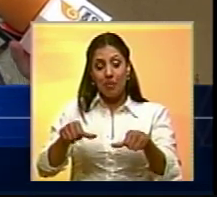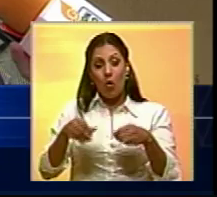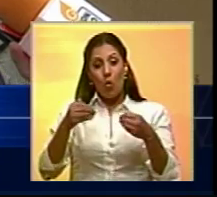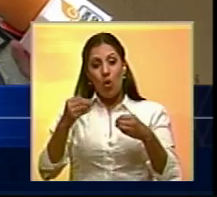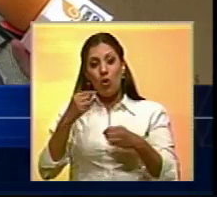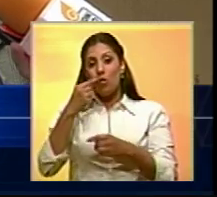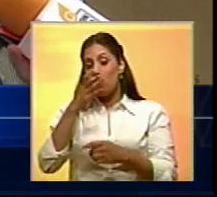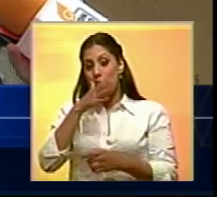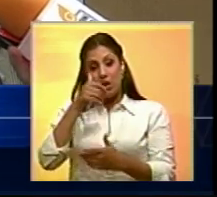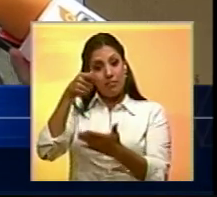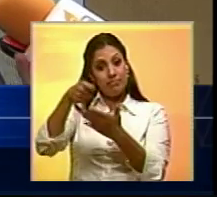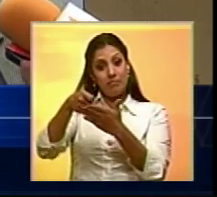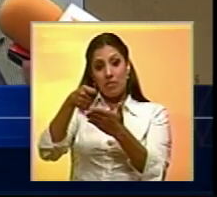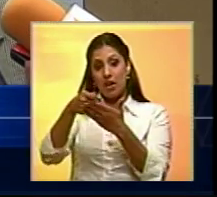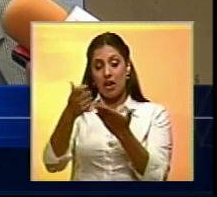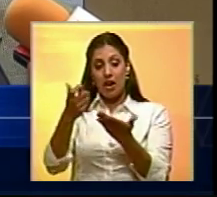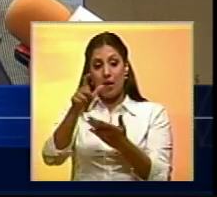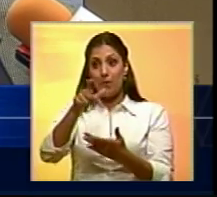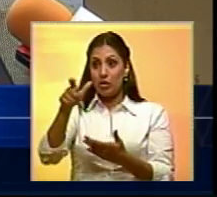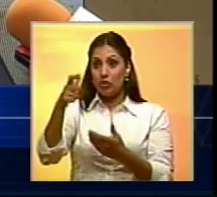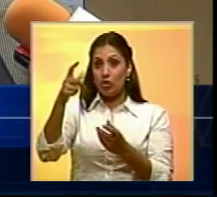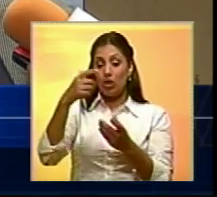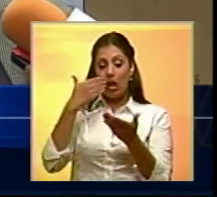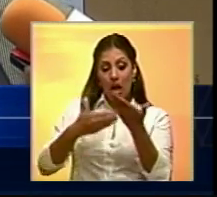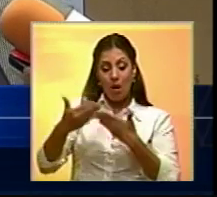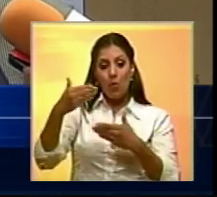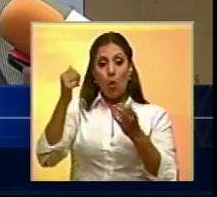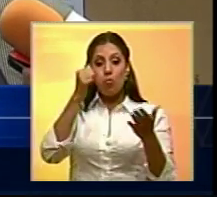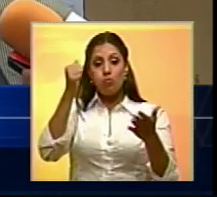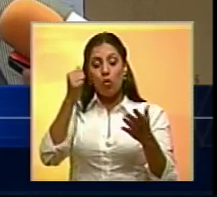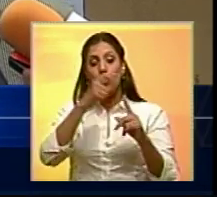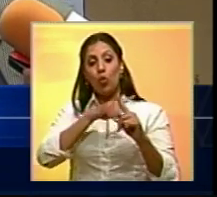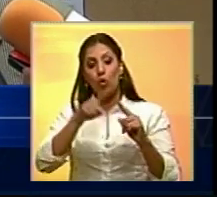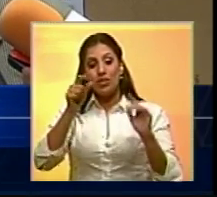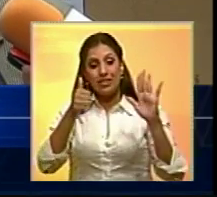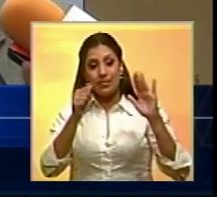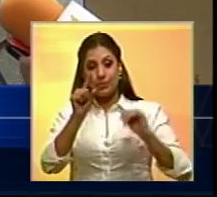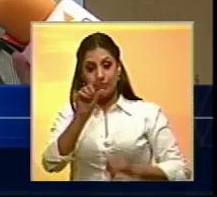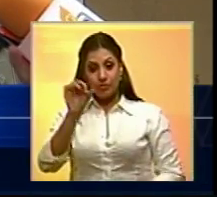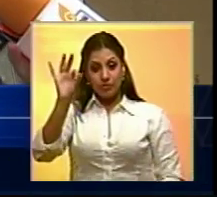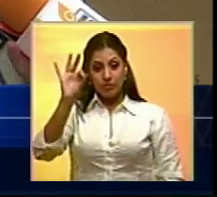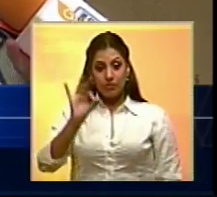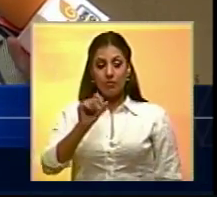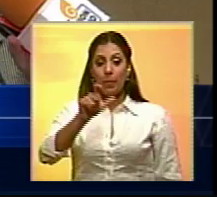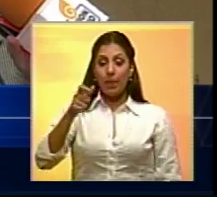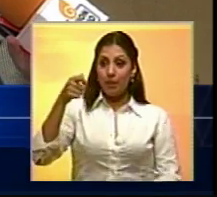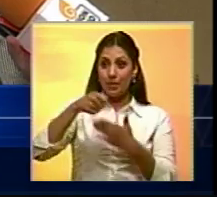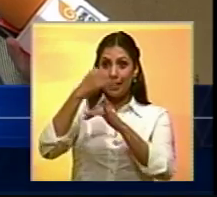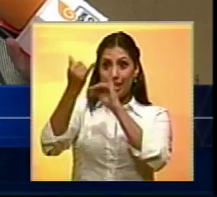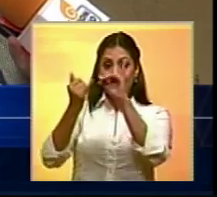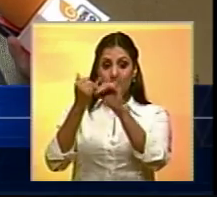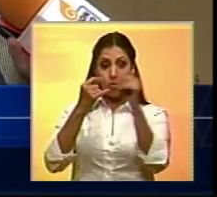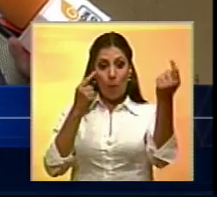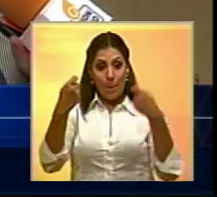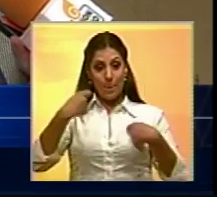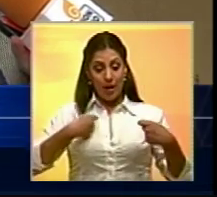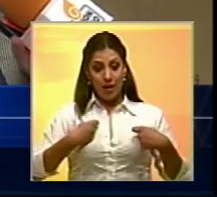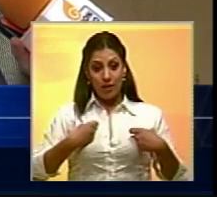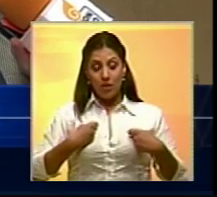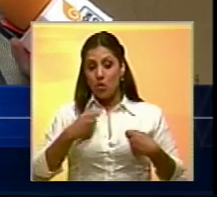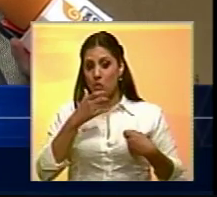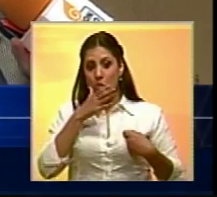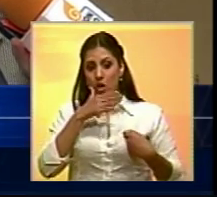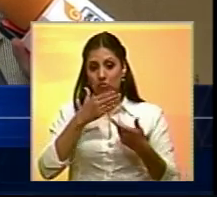cuando dice que no paga a los que no canjeen los bonos, y el 61%, que son los inversionistas internacionales,